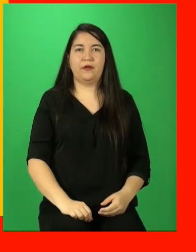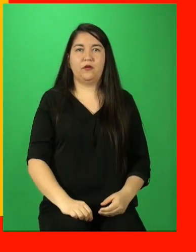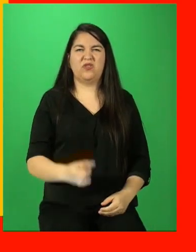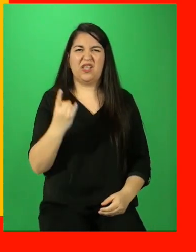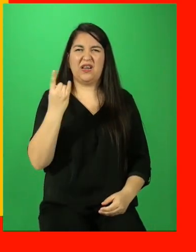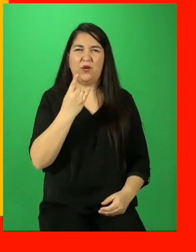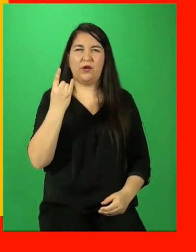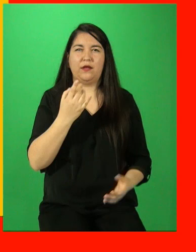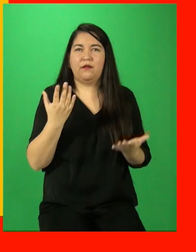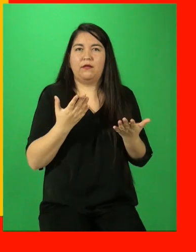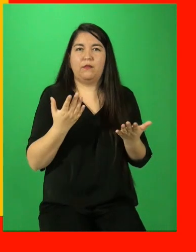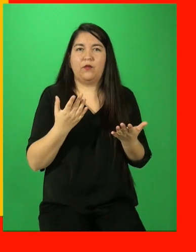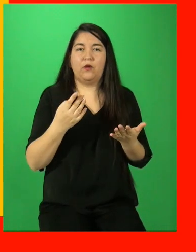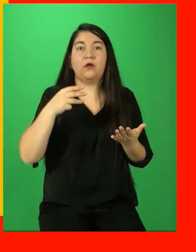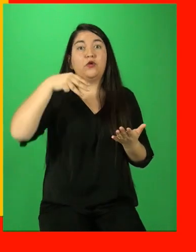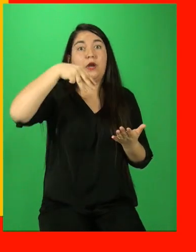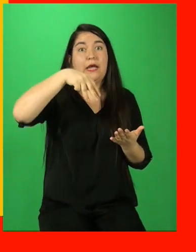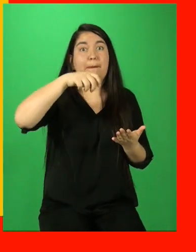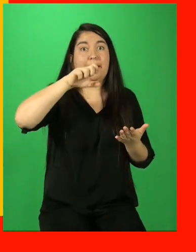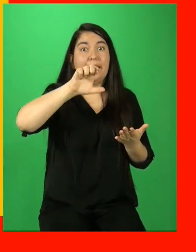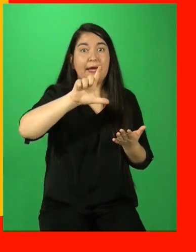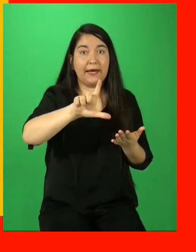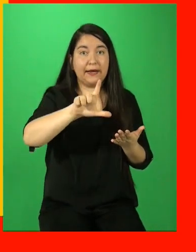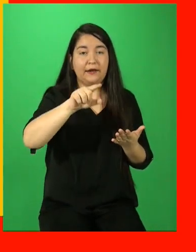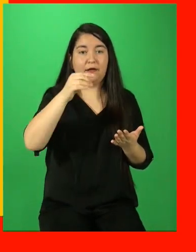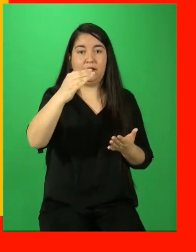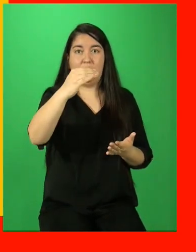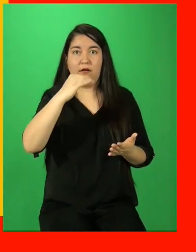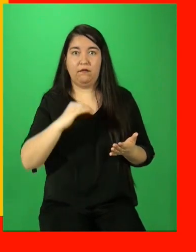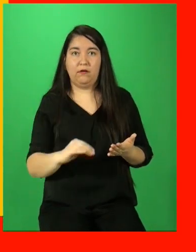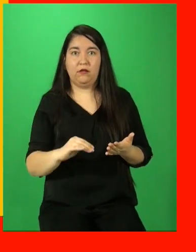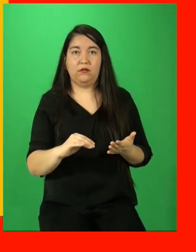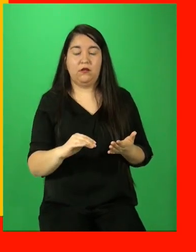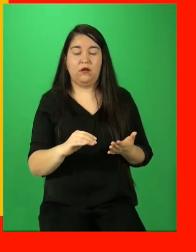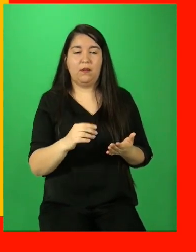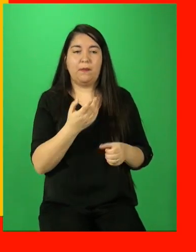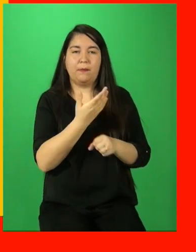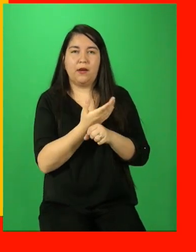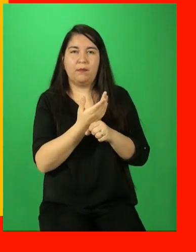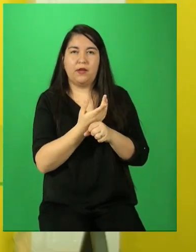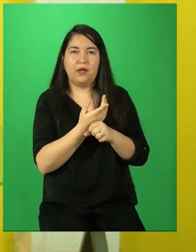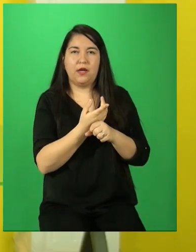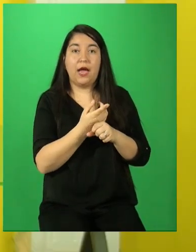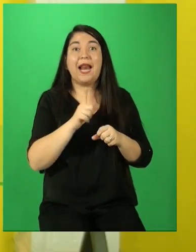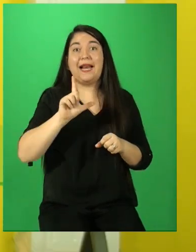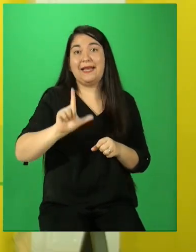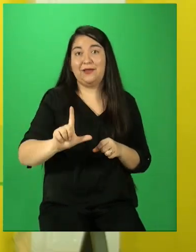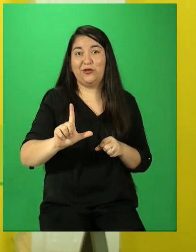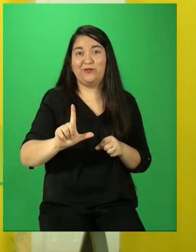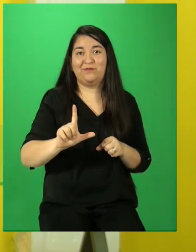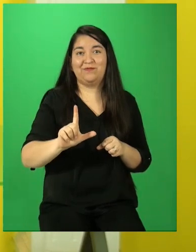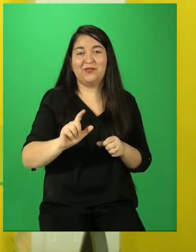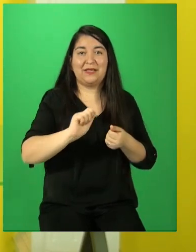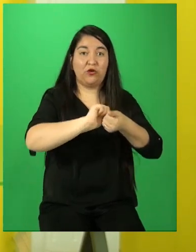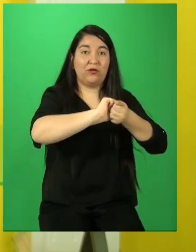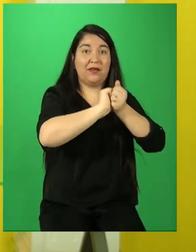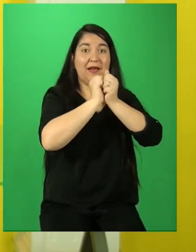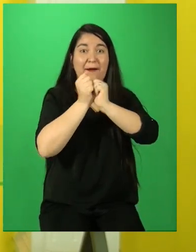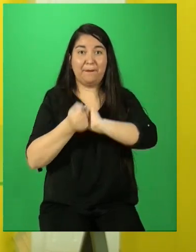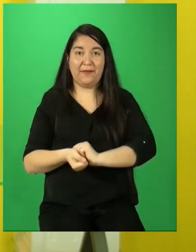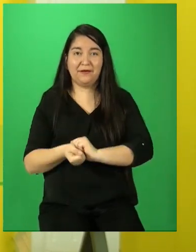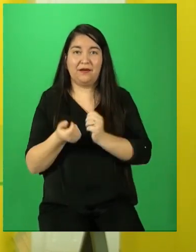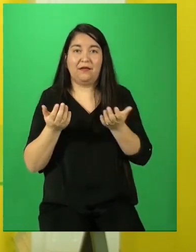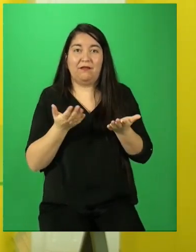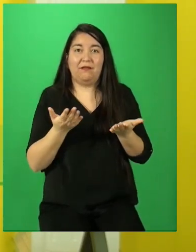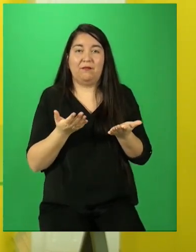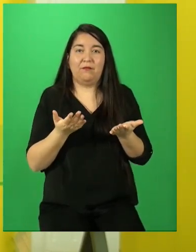unidad. Son ml y en la fórmula a mí me piden calcular en litros. Por lo tanto, yo tengo que hacer una